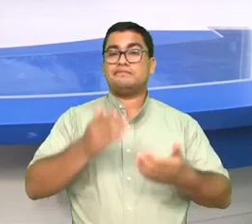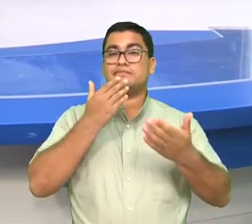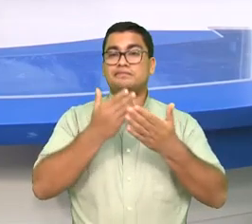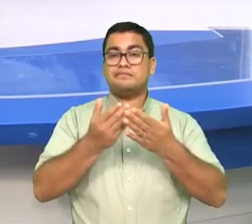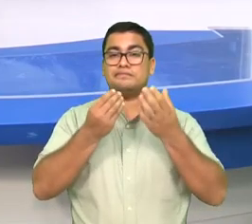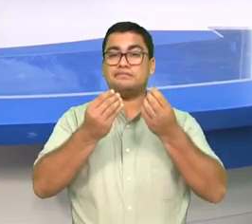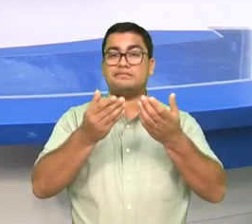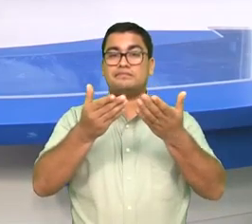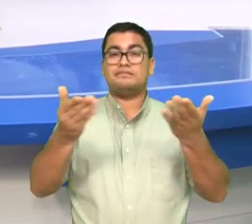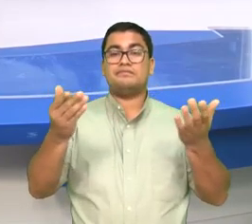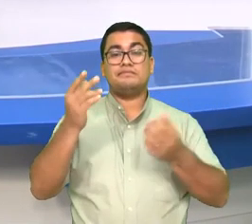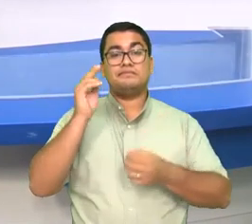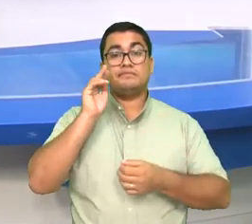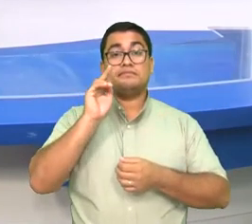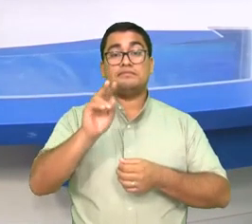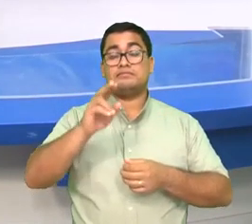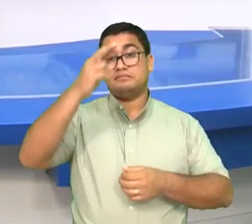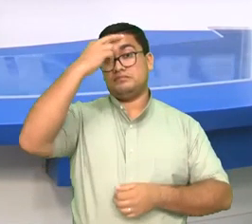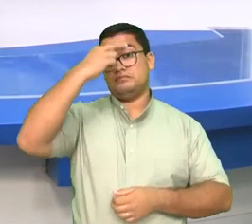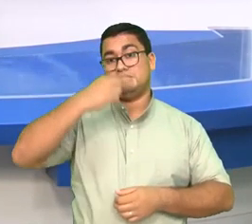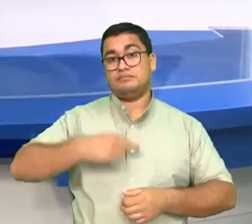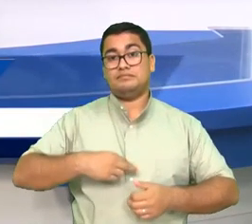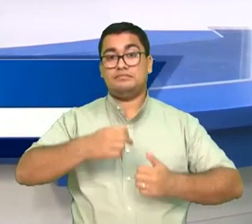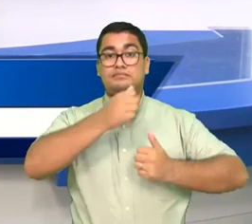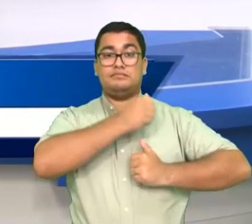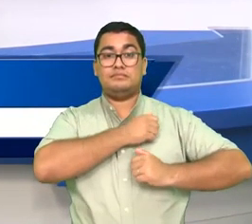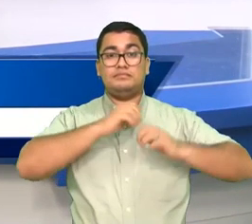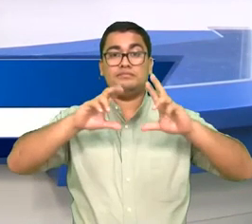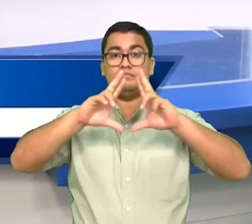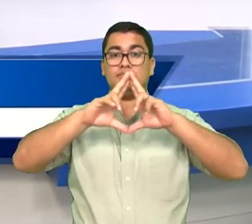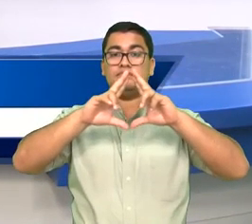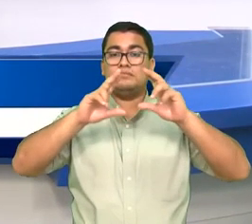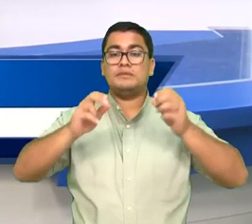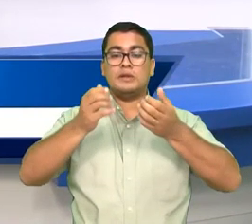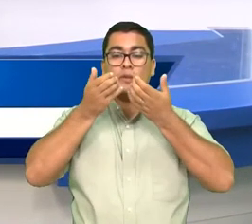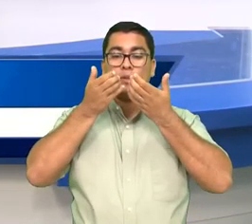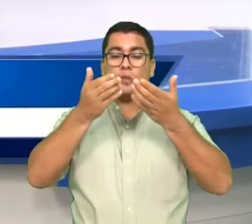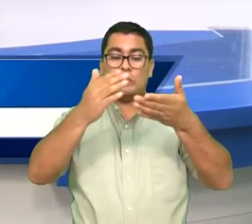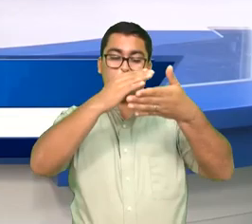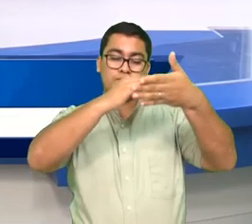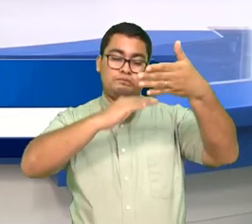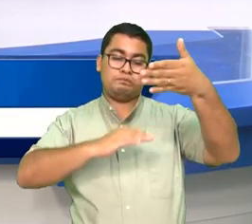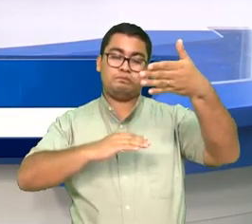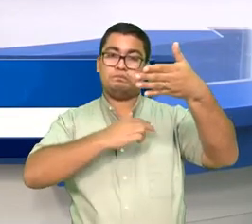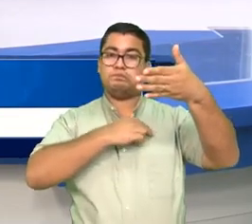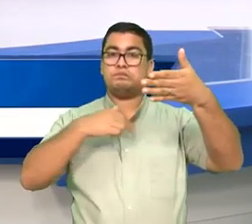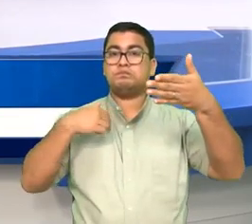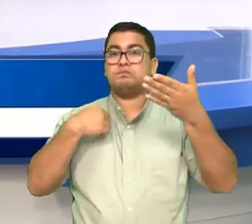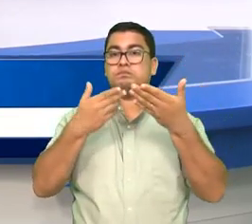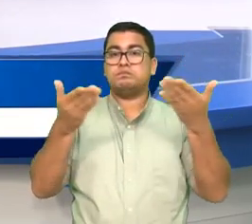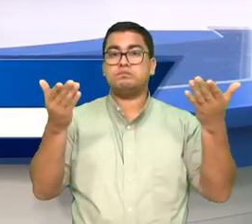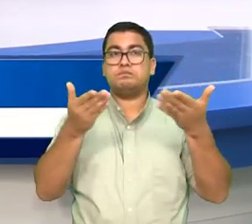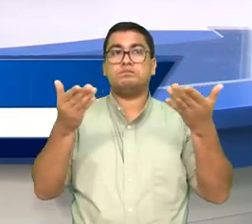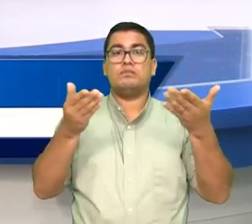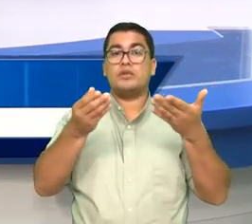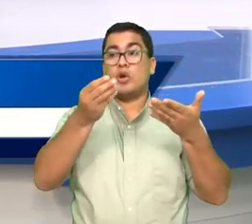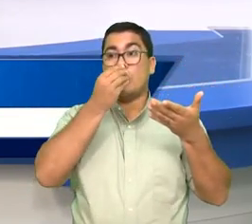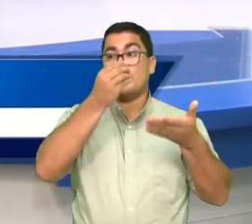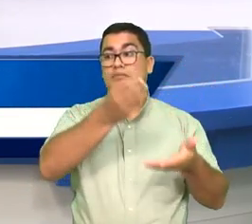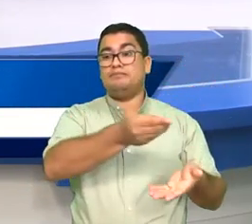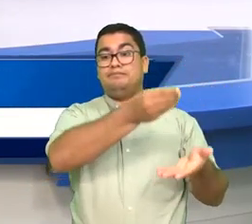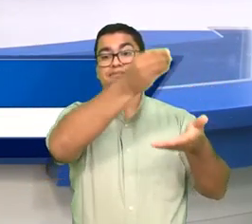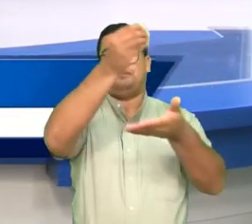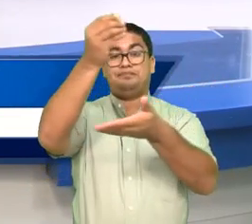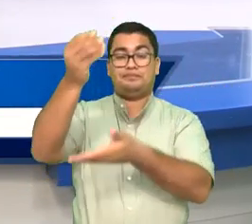Gracias por su fiel sintonía. Autoridades del Ejército de Nicaragua brindaron un informe sobre las acciones de traslado de suministro y de socorro